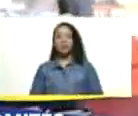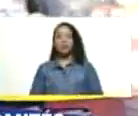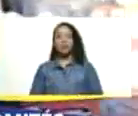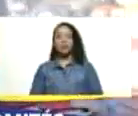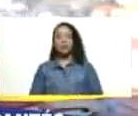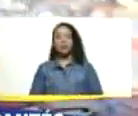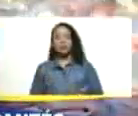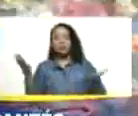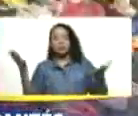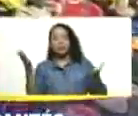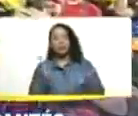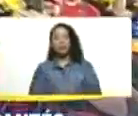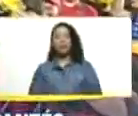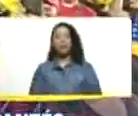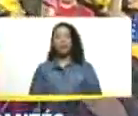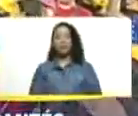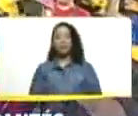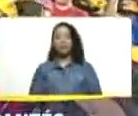¿Ah?